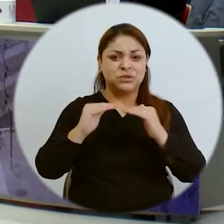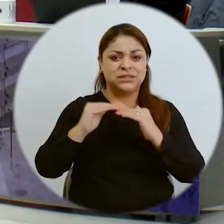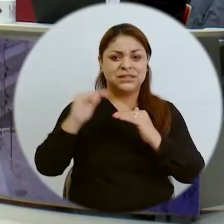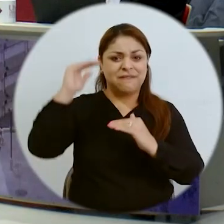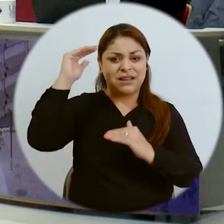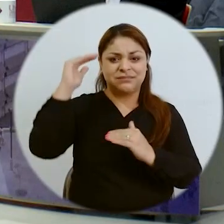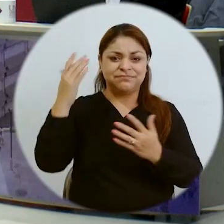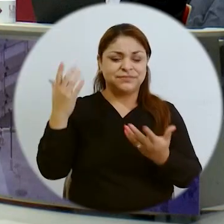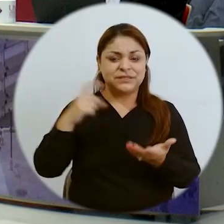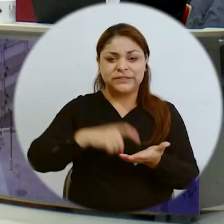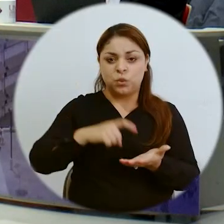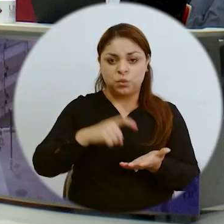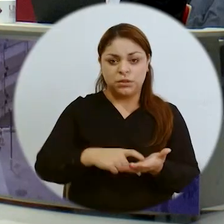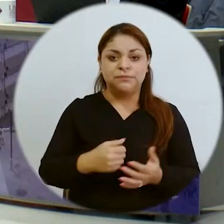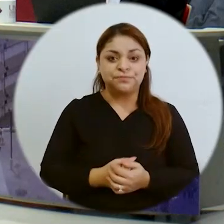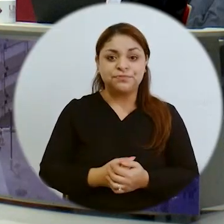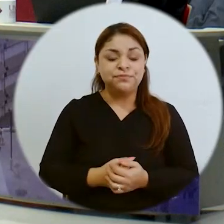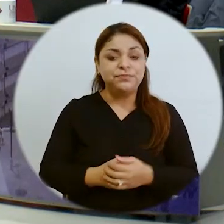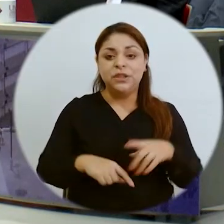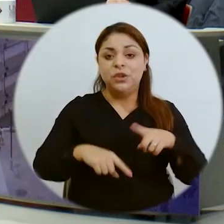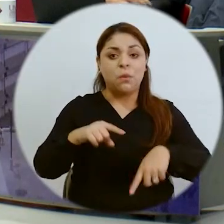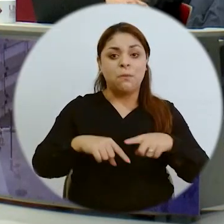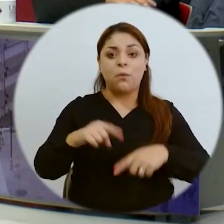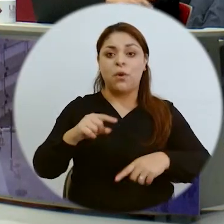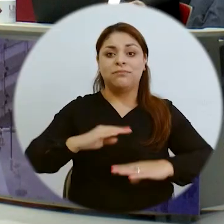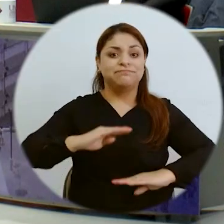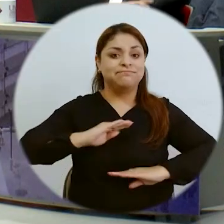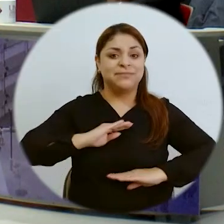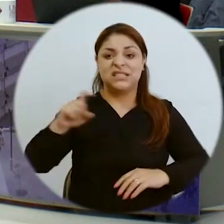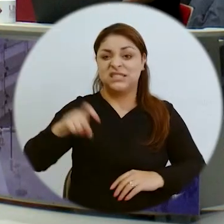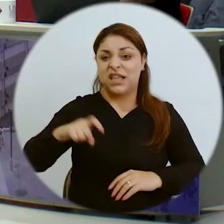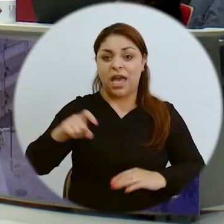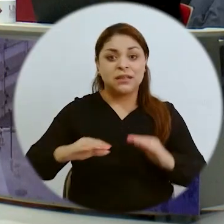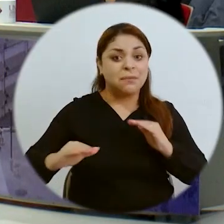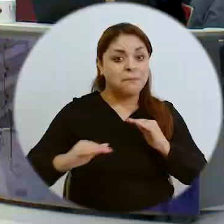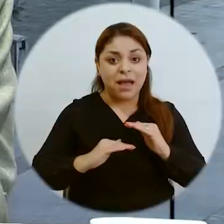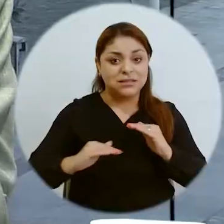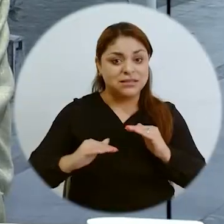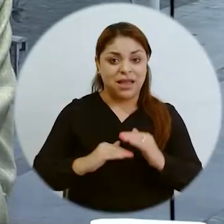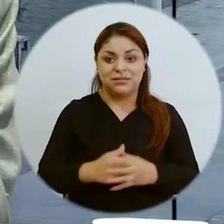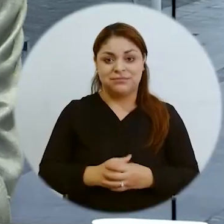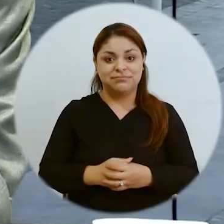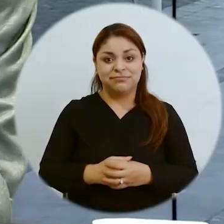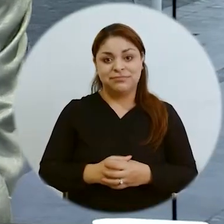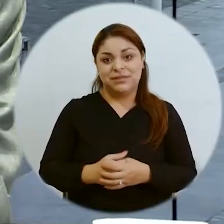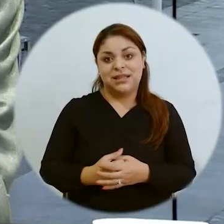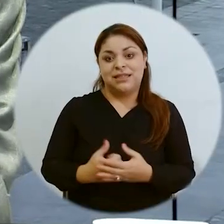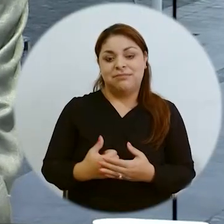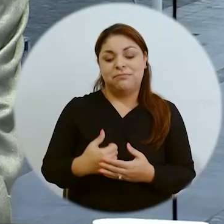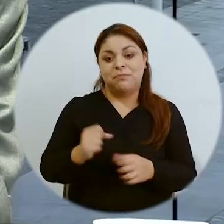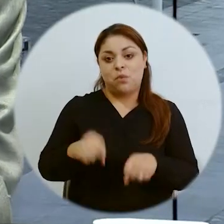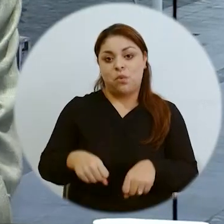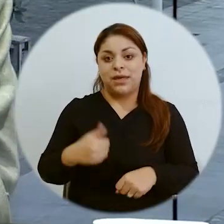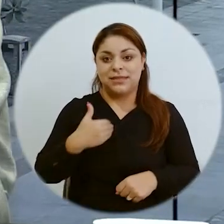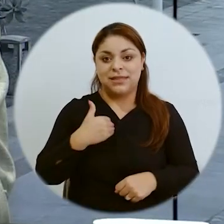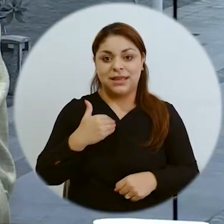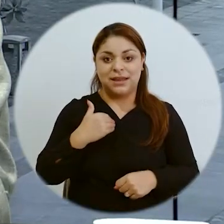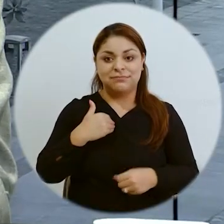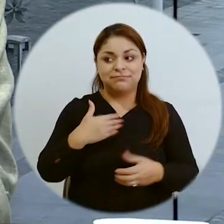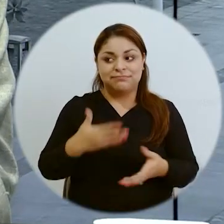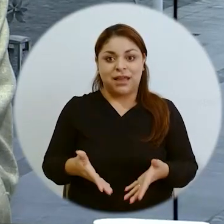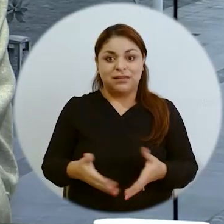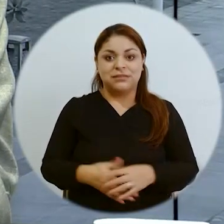muy importante lo que nos decía don Welmer, porque también cómo viene a afectar la calidad de vida, ¿verdad? De la persona, tener